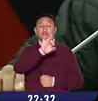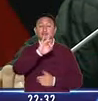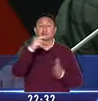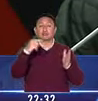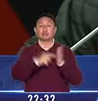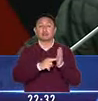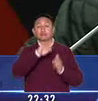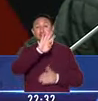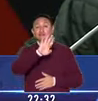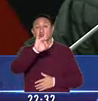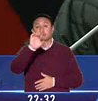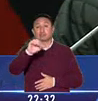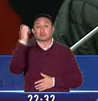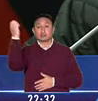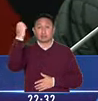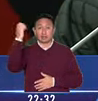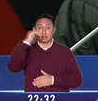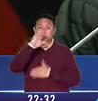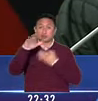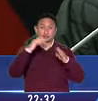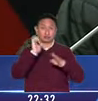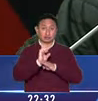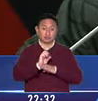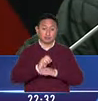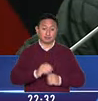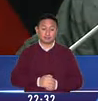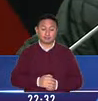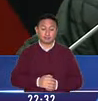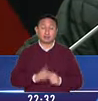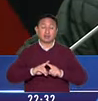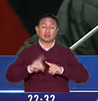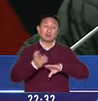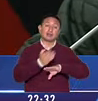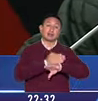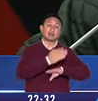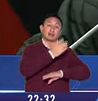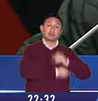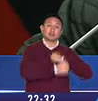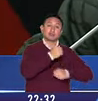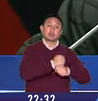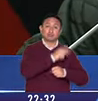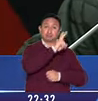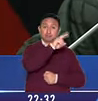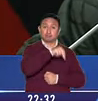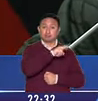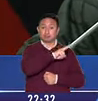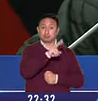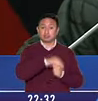48.480 emergencias en todo el territorio nacional, a diferencia del 2022, que se reportaron